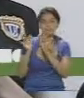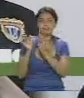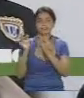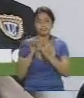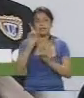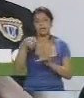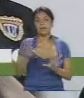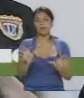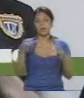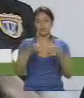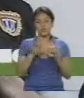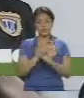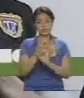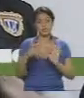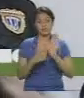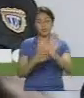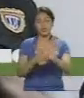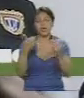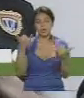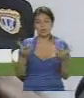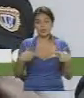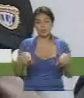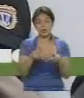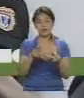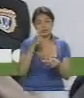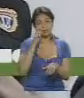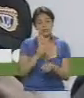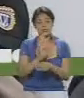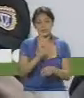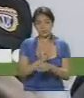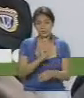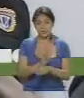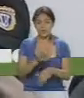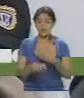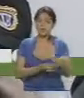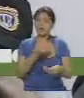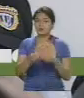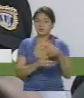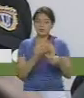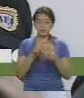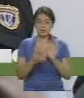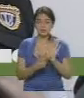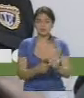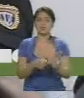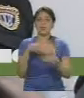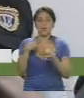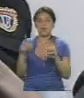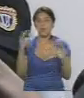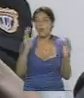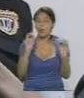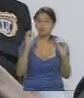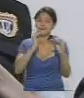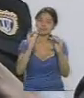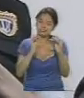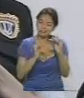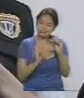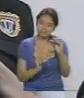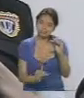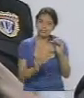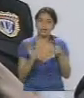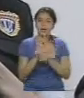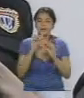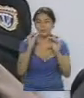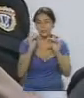en equipo, como se ha demostrado en nuestro gabinete de seguridad, vamos a llevar al más bajo o minimizar el índice delictivo aquí